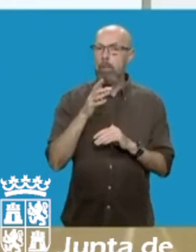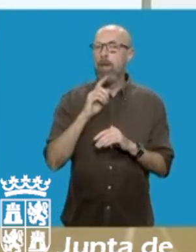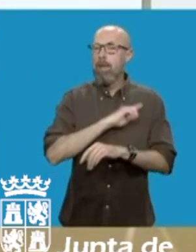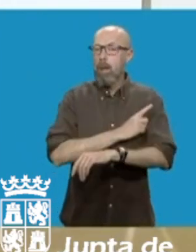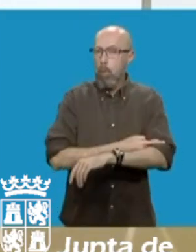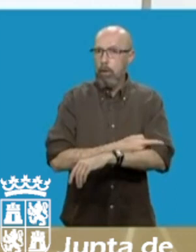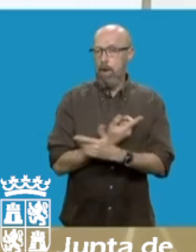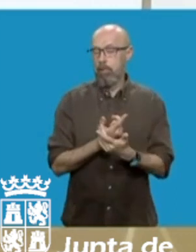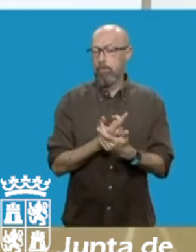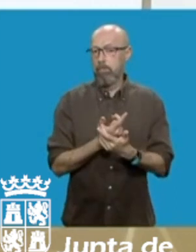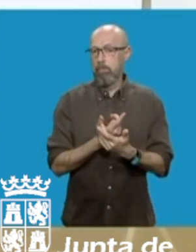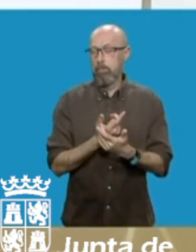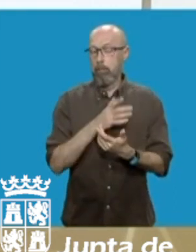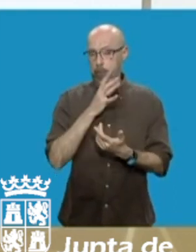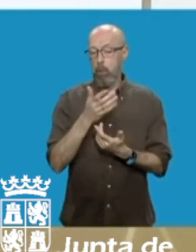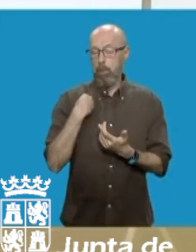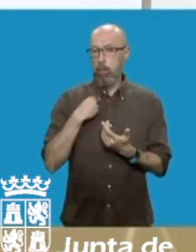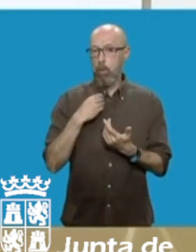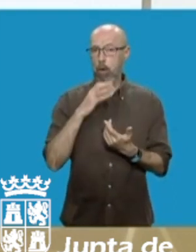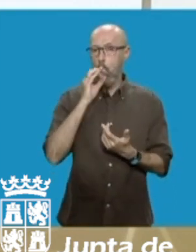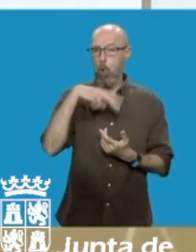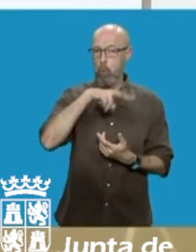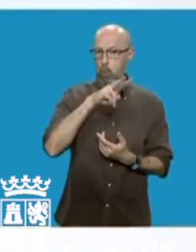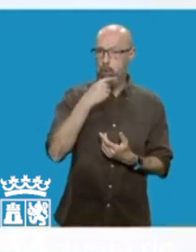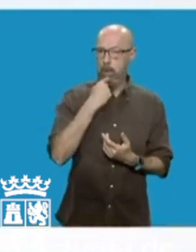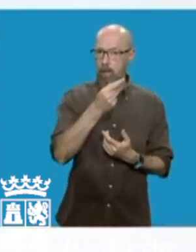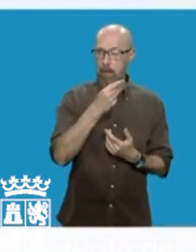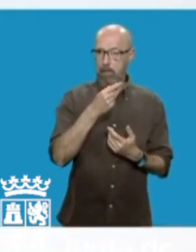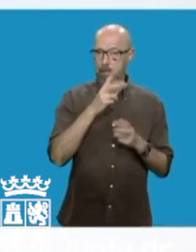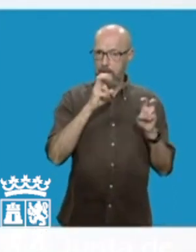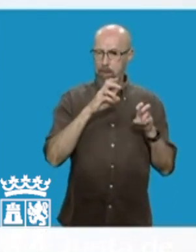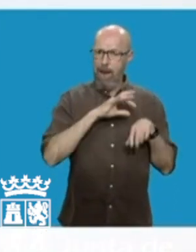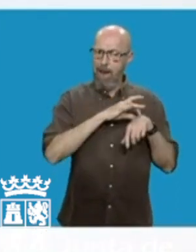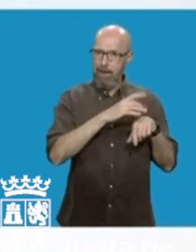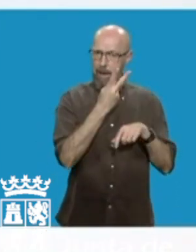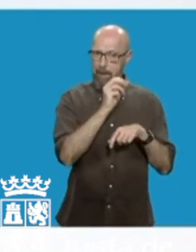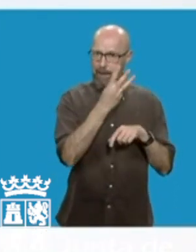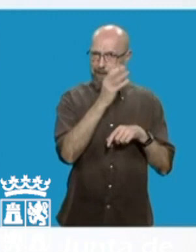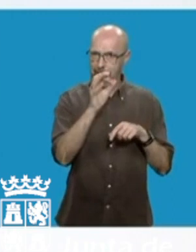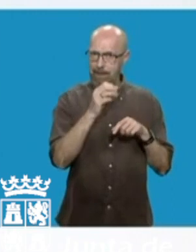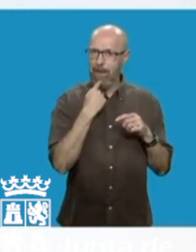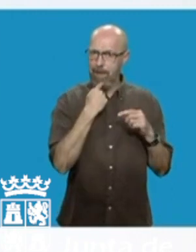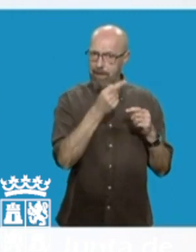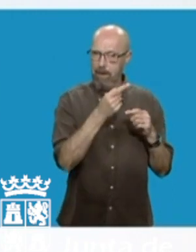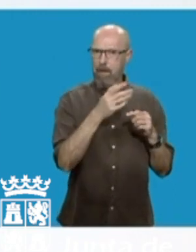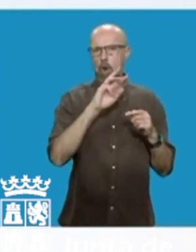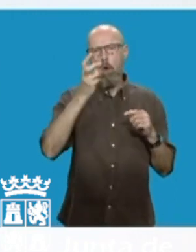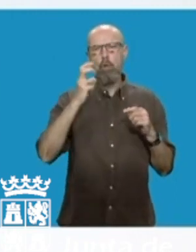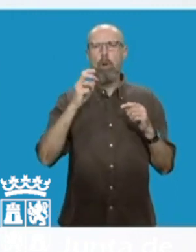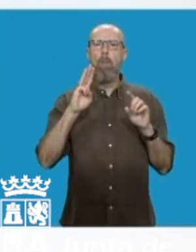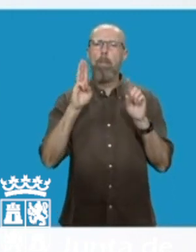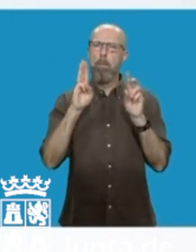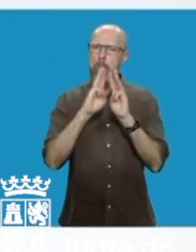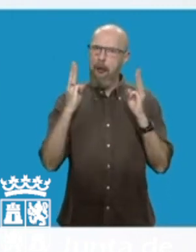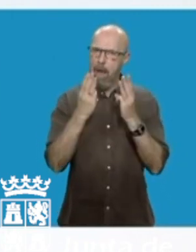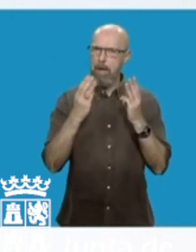como ha proclamado la Organización de las Naciones Unidas en el marco de la Agenda 2030 y como además en distintos parlamentos nacionales se